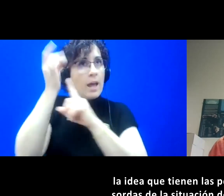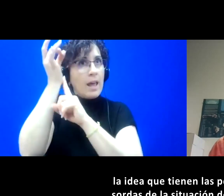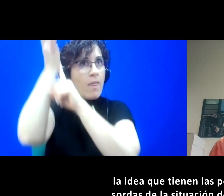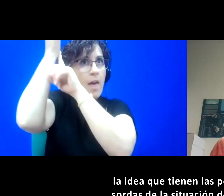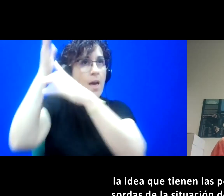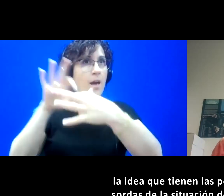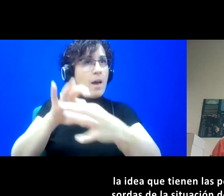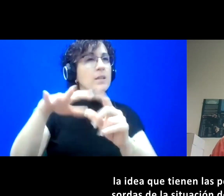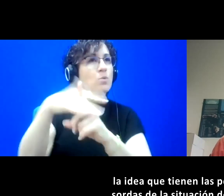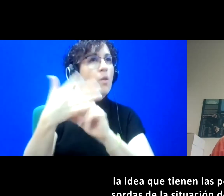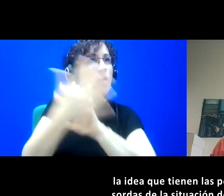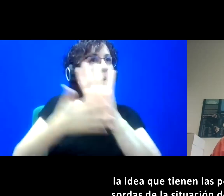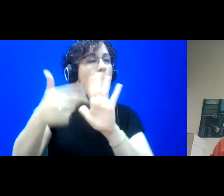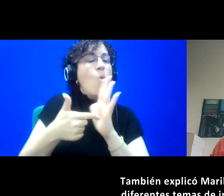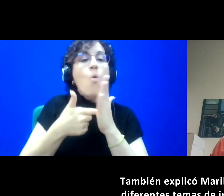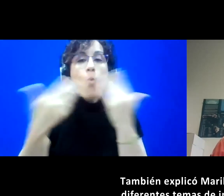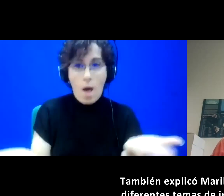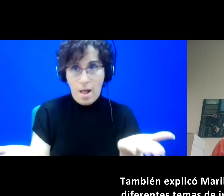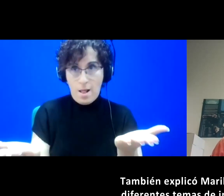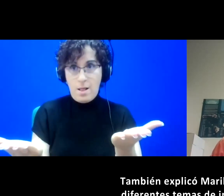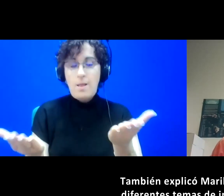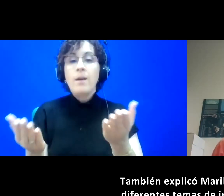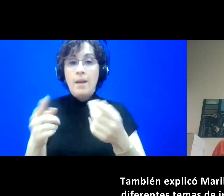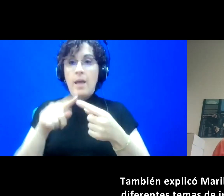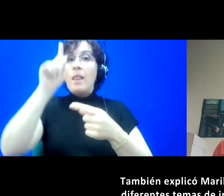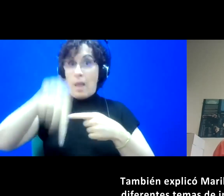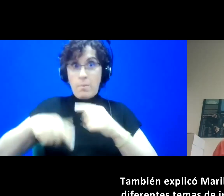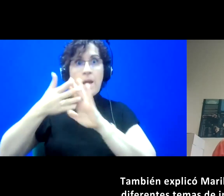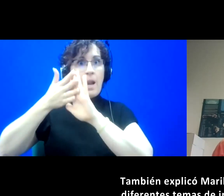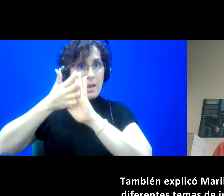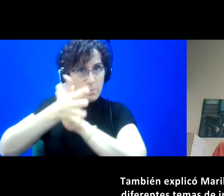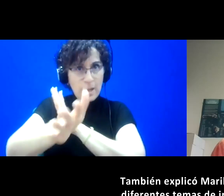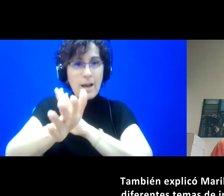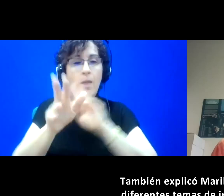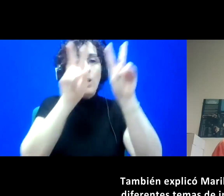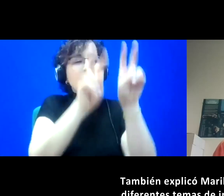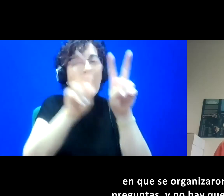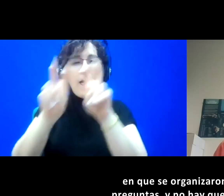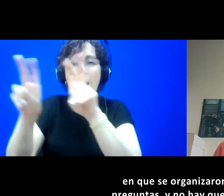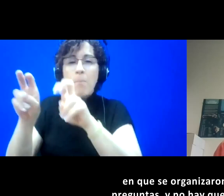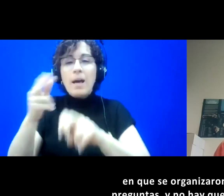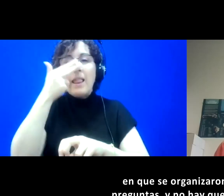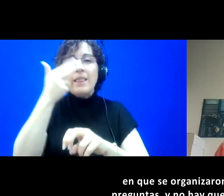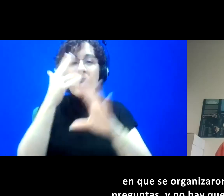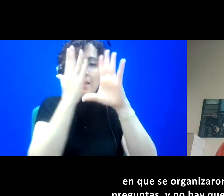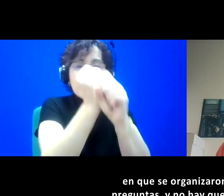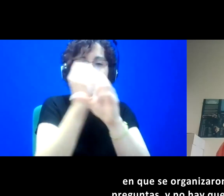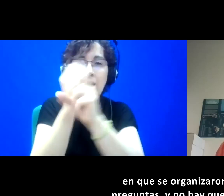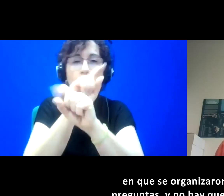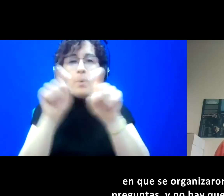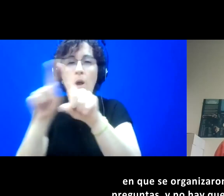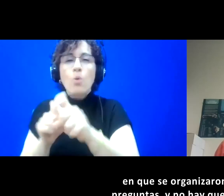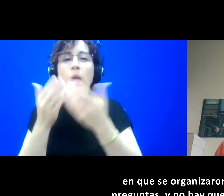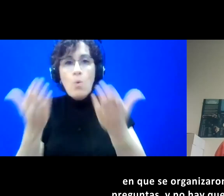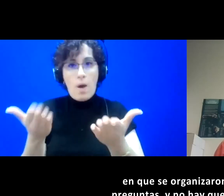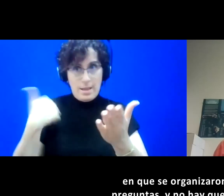LSE. También explicó Mariluz los diferentes temas de interés en que se organizaron esas preguntas,